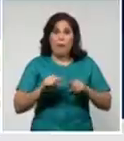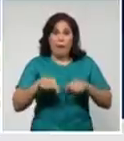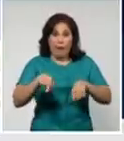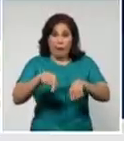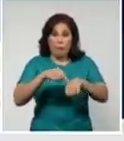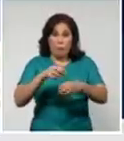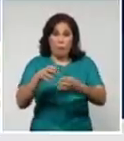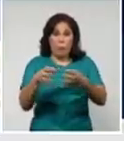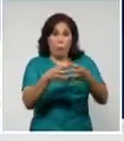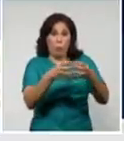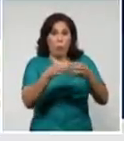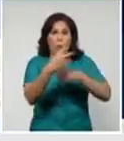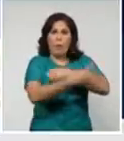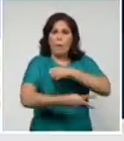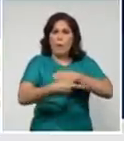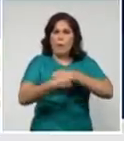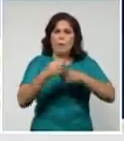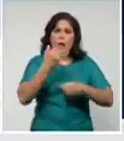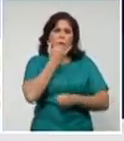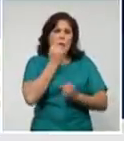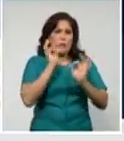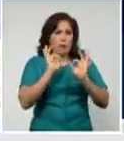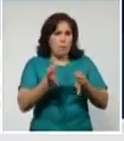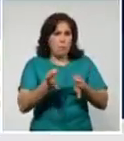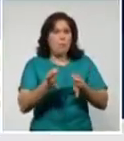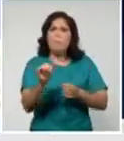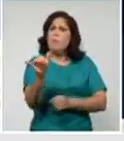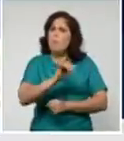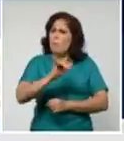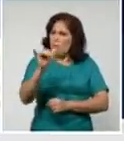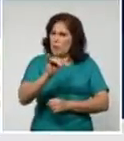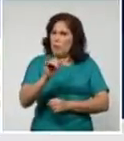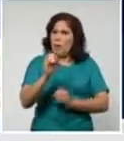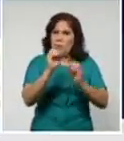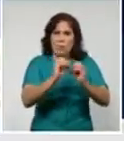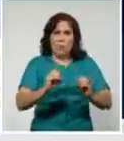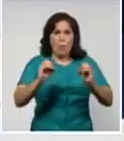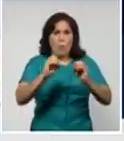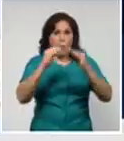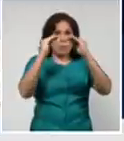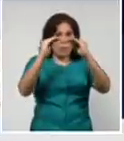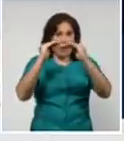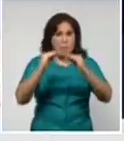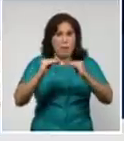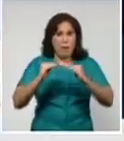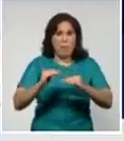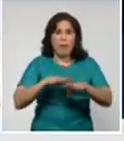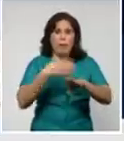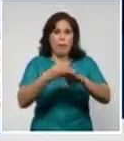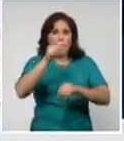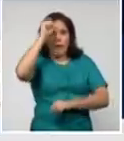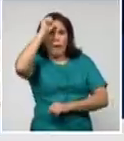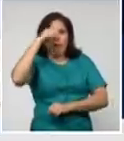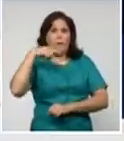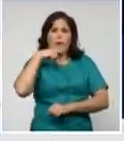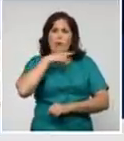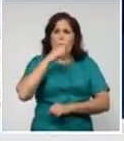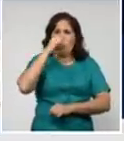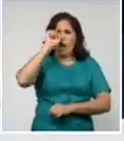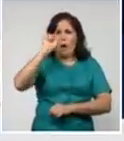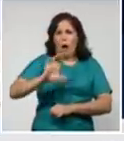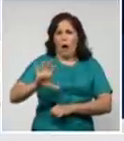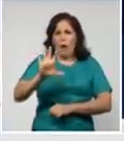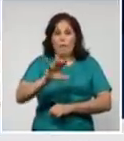de países más afectados, también en ese orden, está después India, Rusia, Sudáfrica, pero